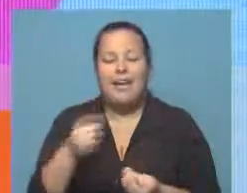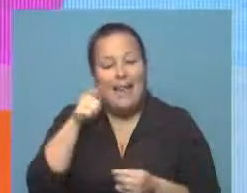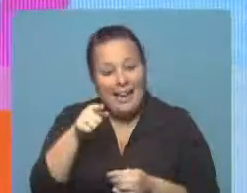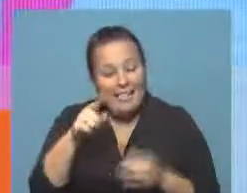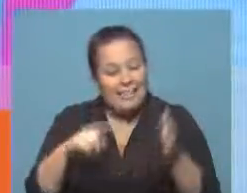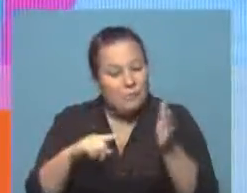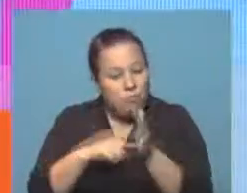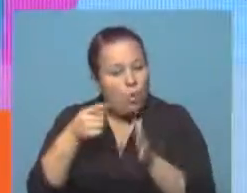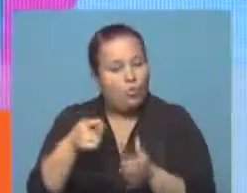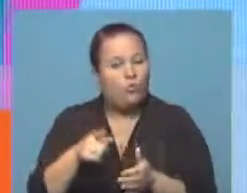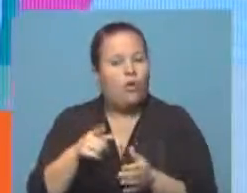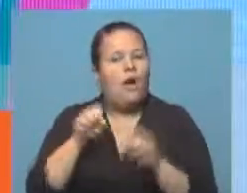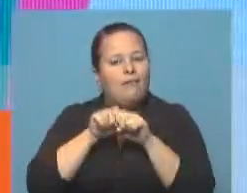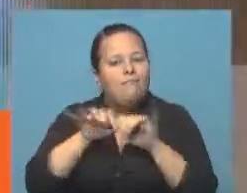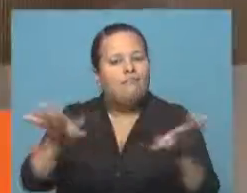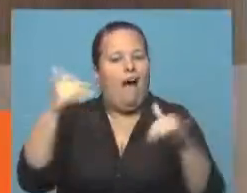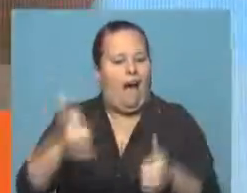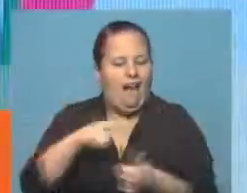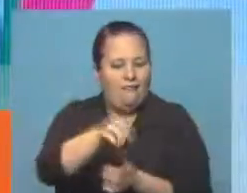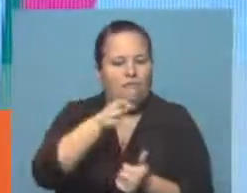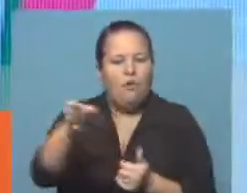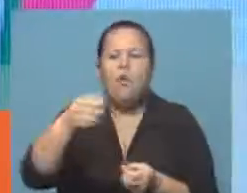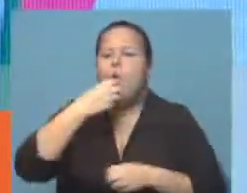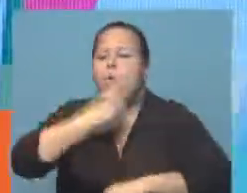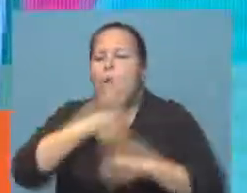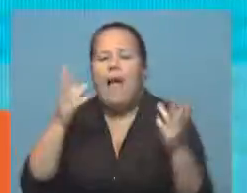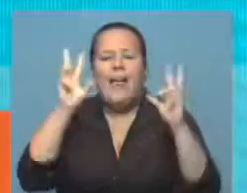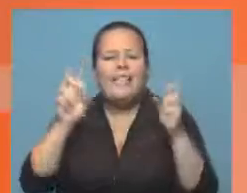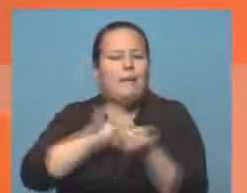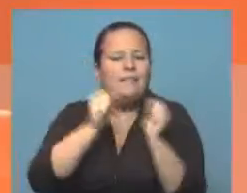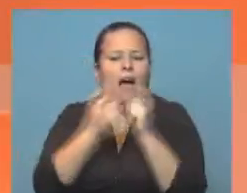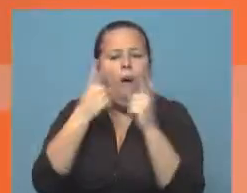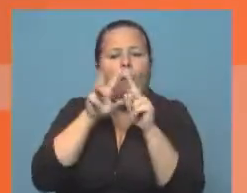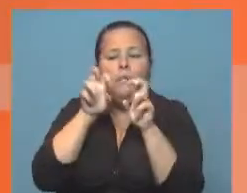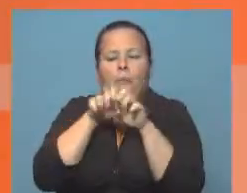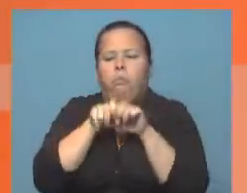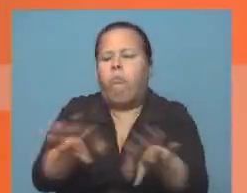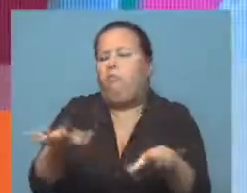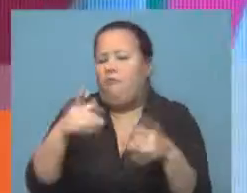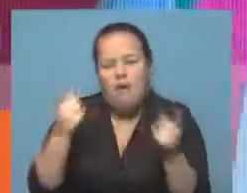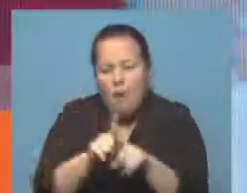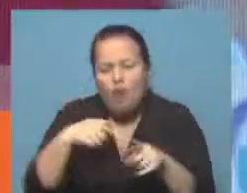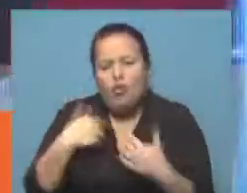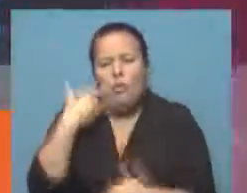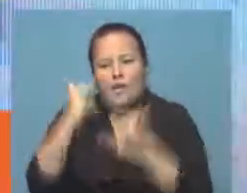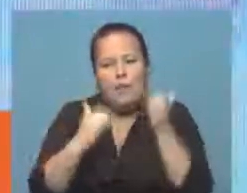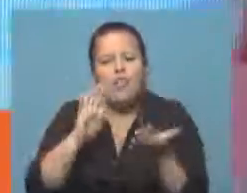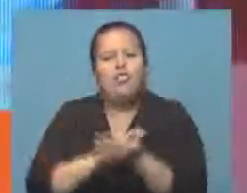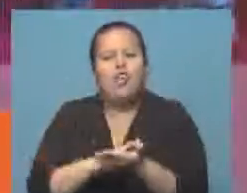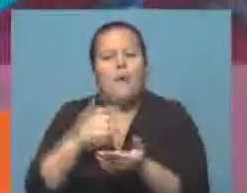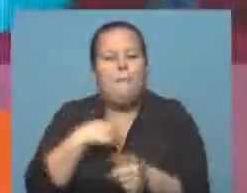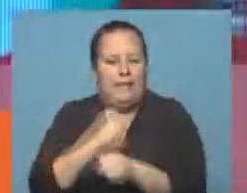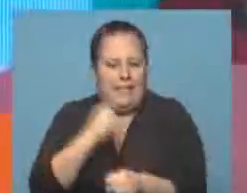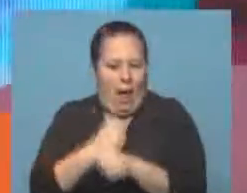eje tiene ramificaciones, como cualquier tema de sexualidad. Y esto es lo que yo puedo aportar de mi